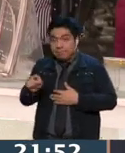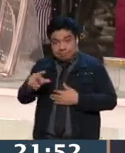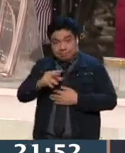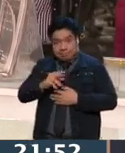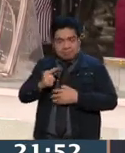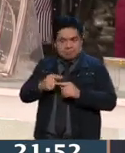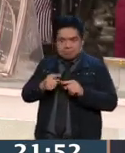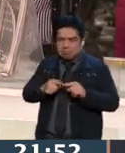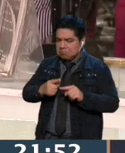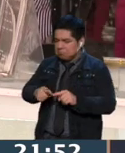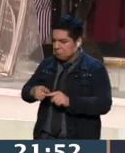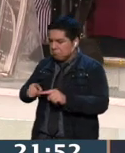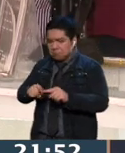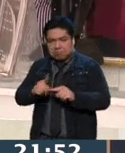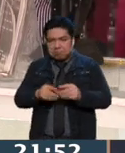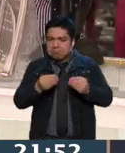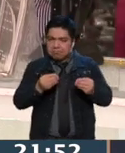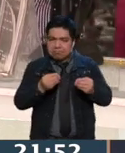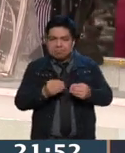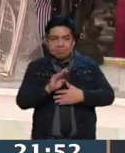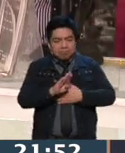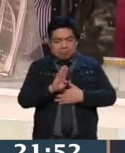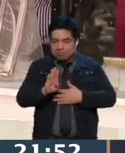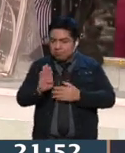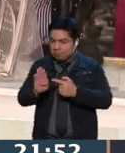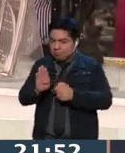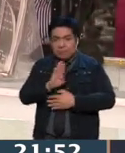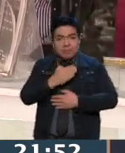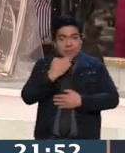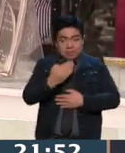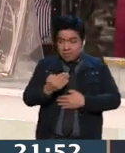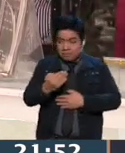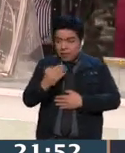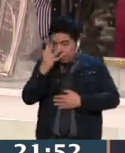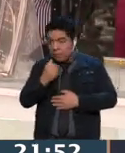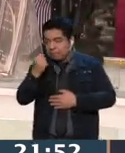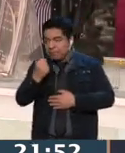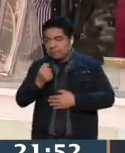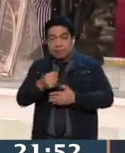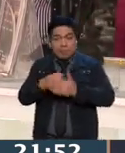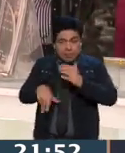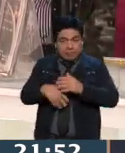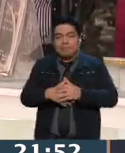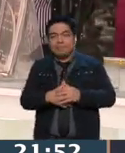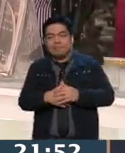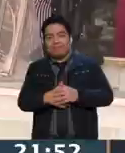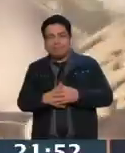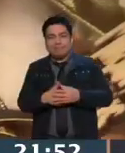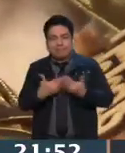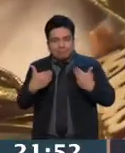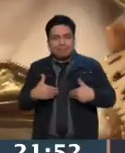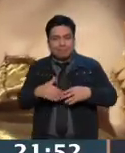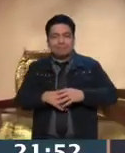encontrará cada producto con las 3 Bs, bueno, bonito y barato. Con imágenes de Jorge Barajas, Iraís